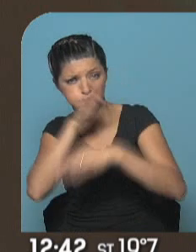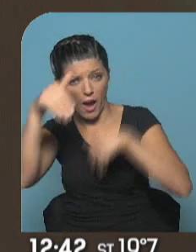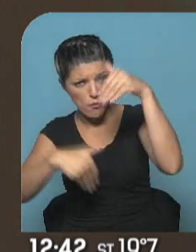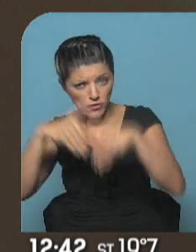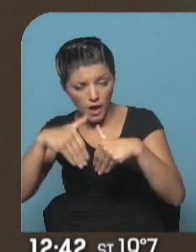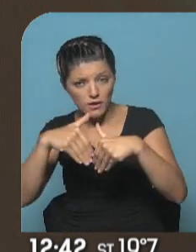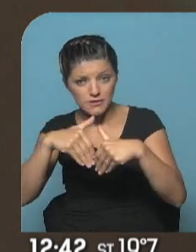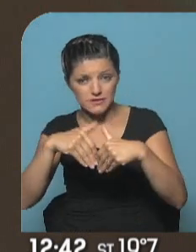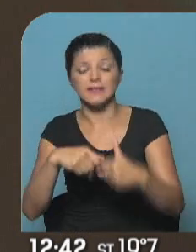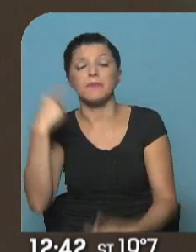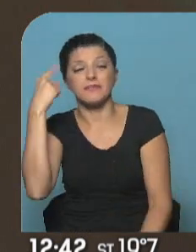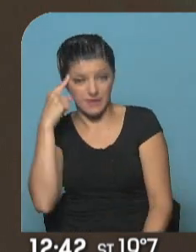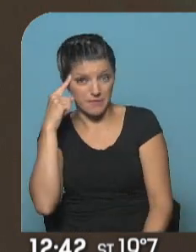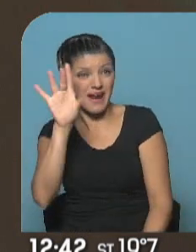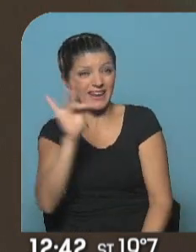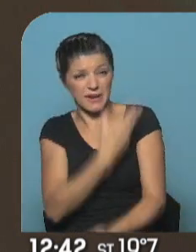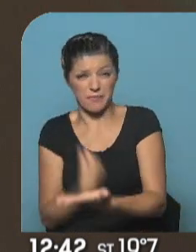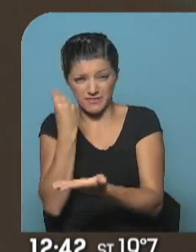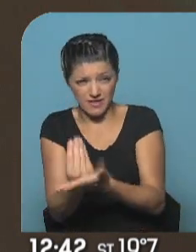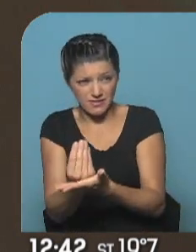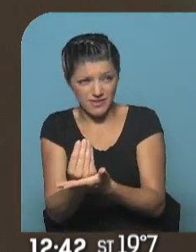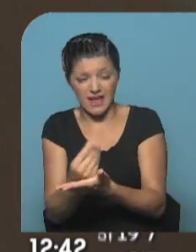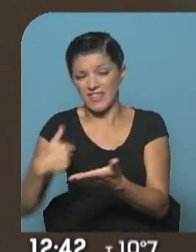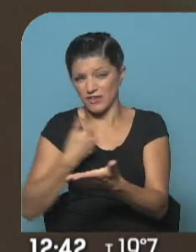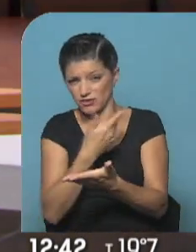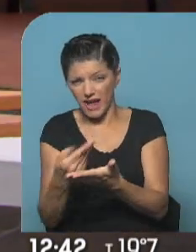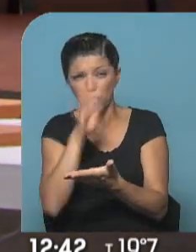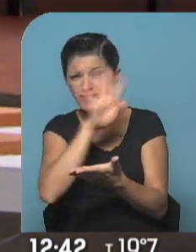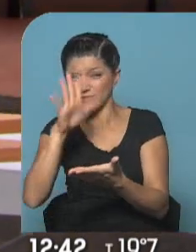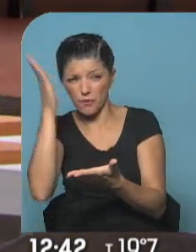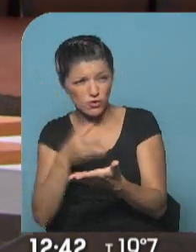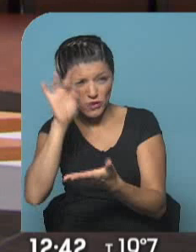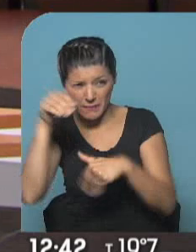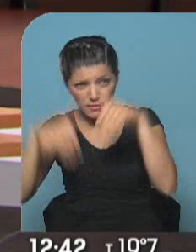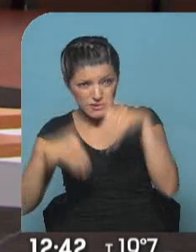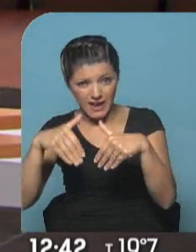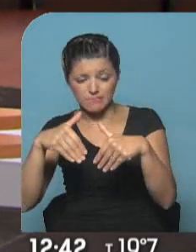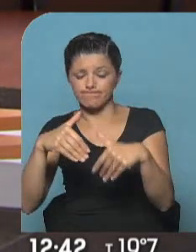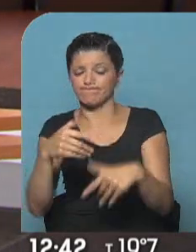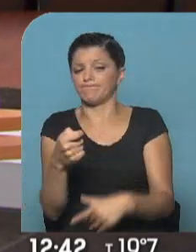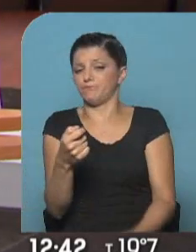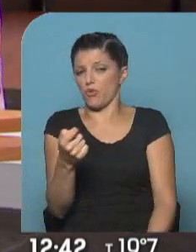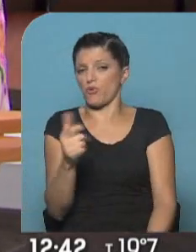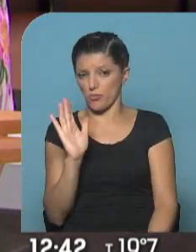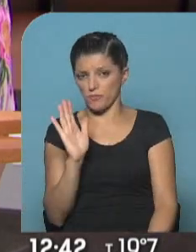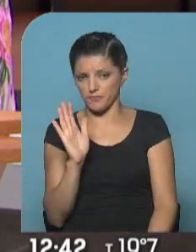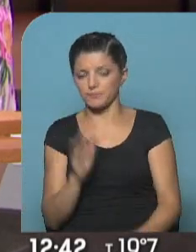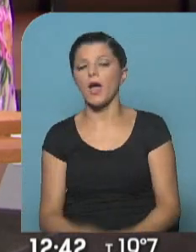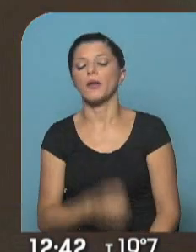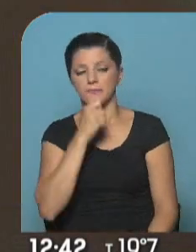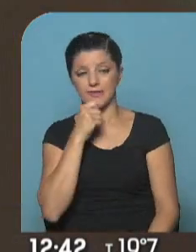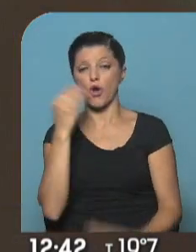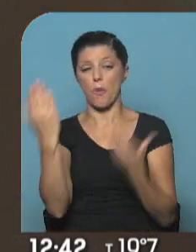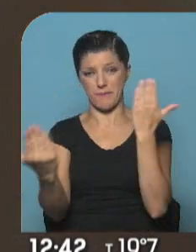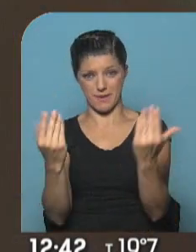presidenciales es realmente muy poco. Y hay otro dato interesante. Candidato por candidato, Piñera obtuvo menos votos que cuando ganó la